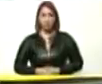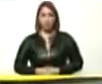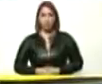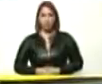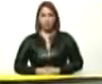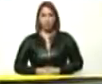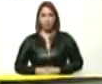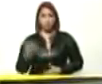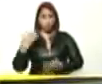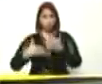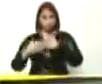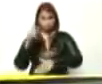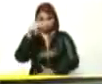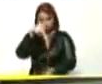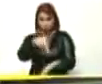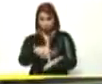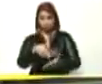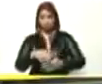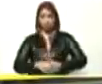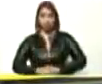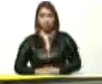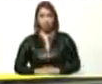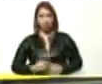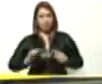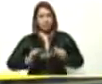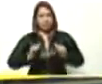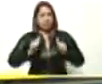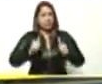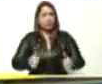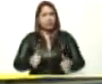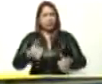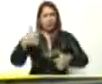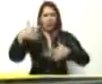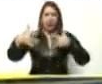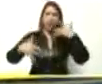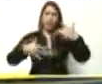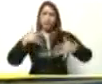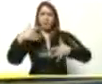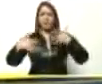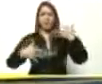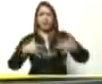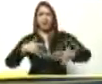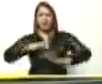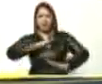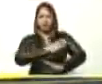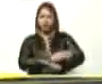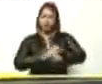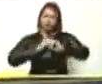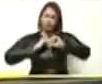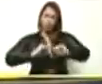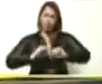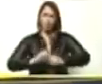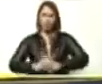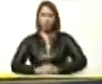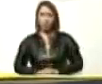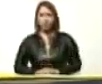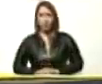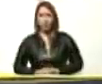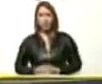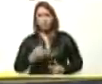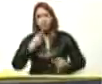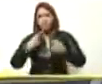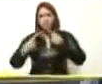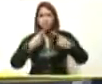desde su llegada, comenzó, una actividad frenética, de diálogo